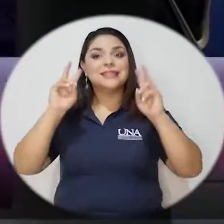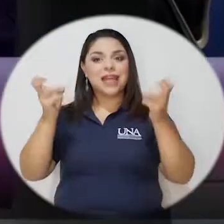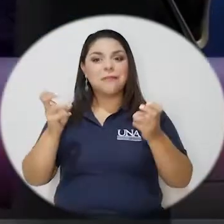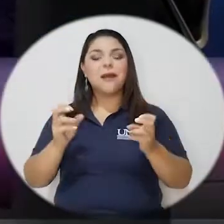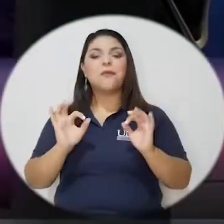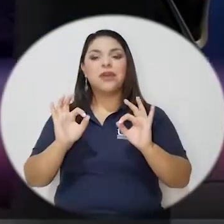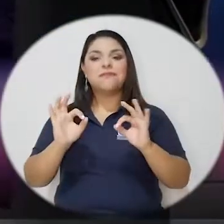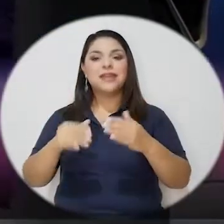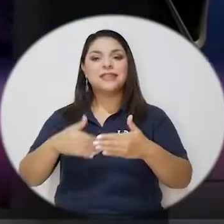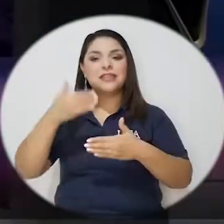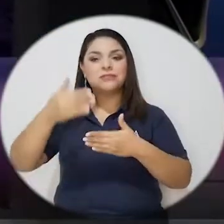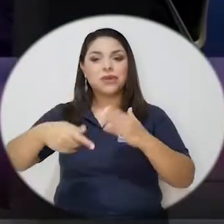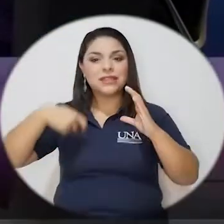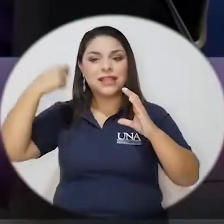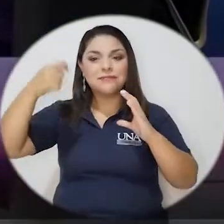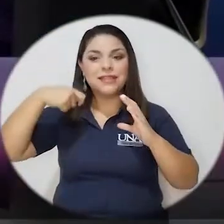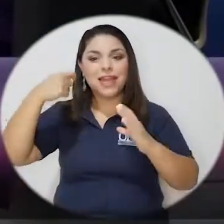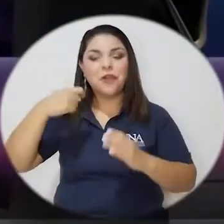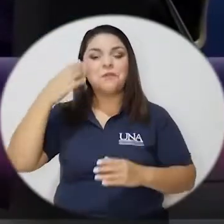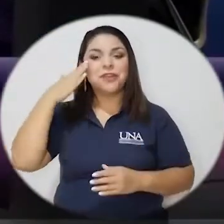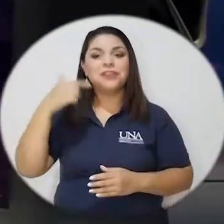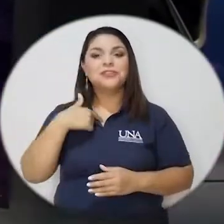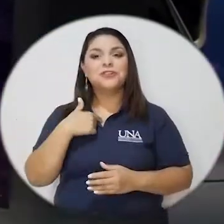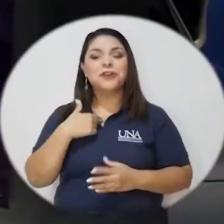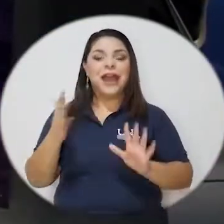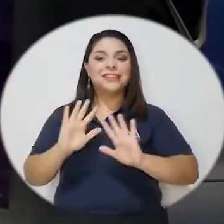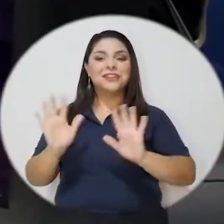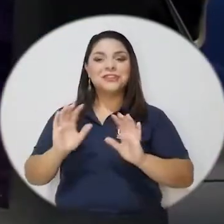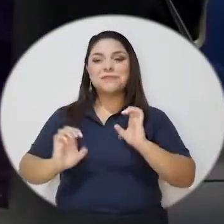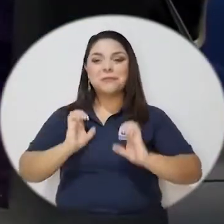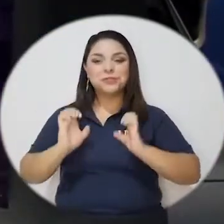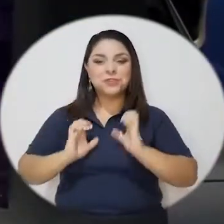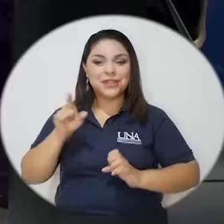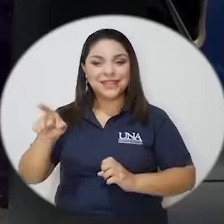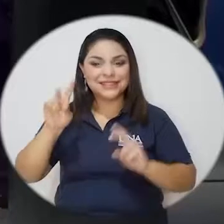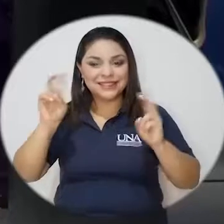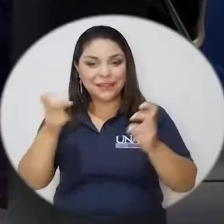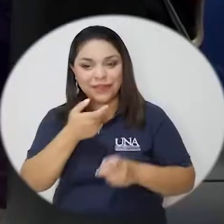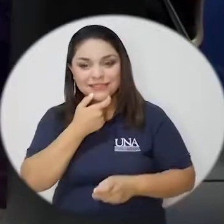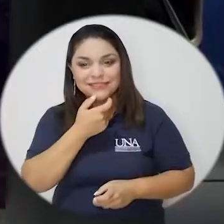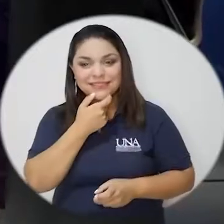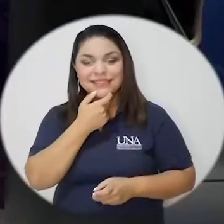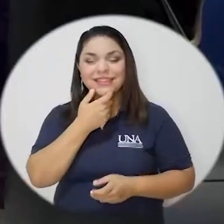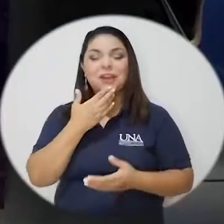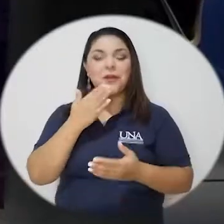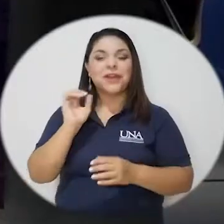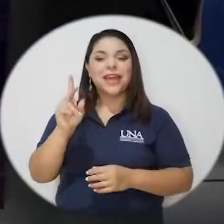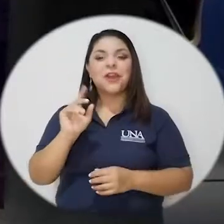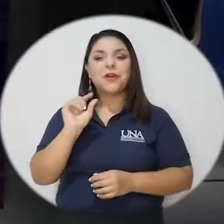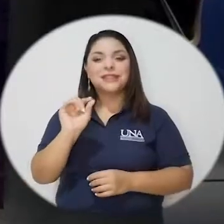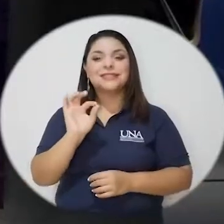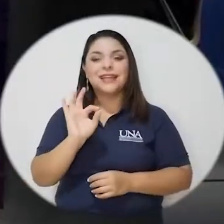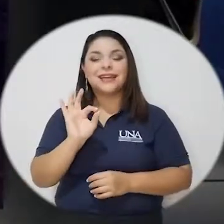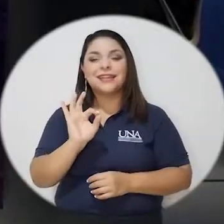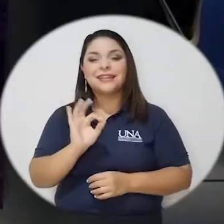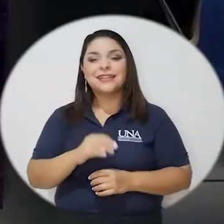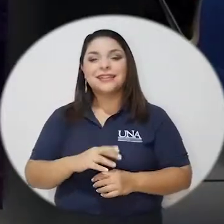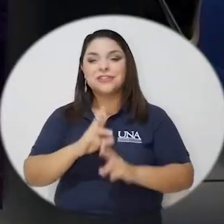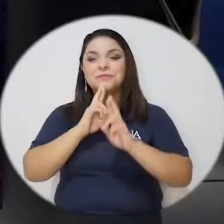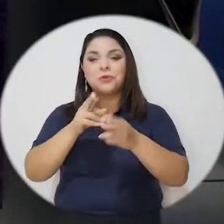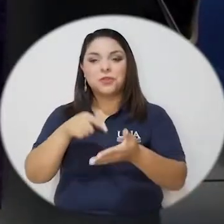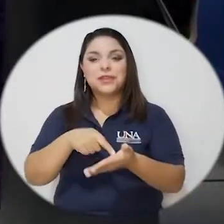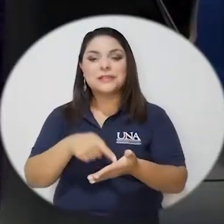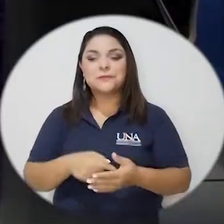del video, porque ahorita quiero, para que no se me emocionen con ese tema. Entonces te lo dejo ahí y te contesto lo otro. O sea, el error para